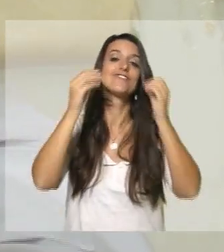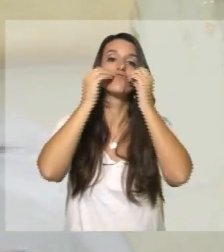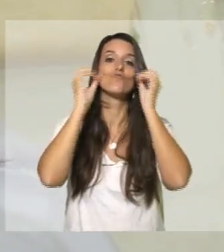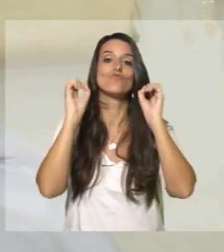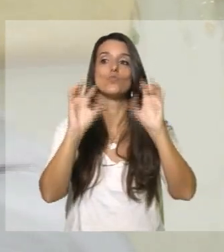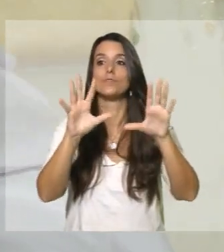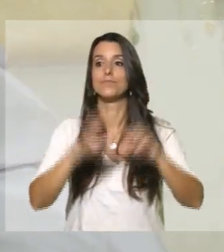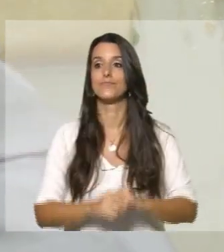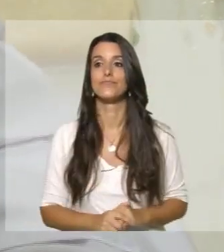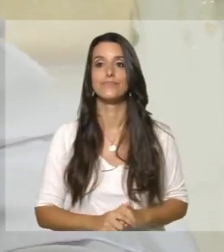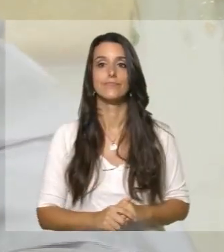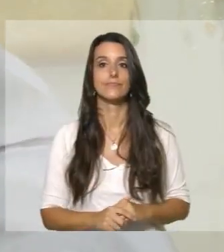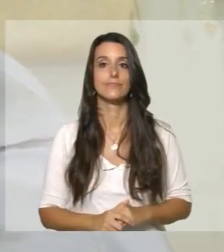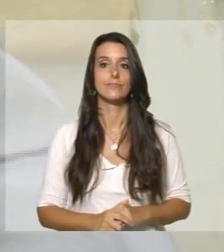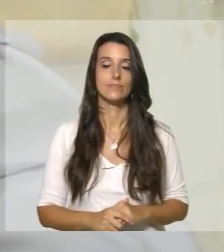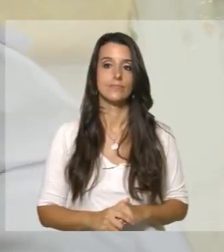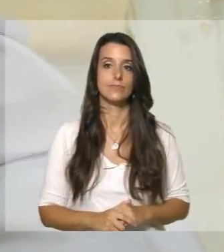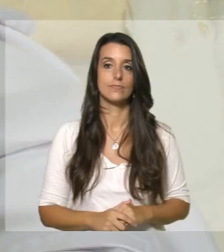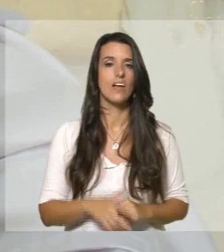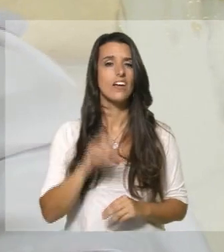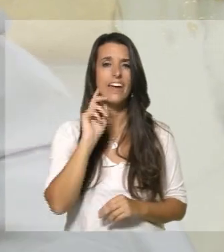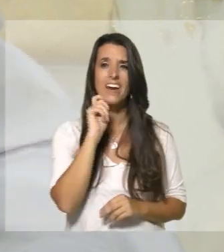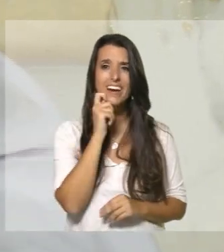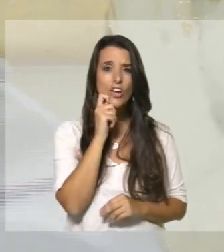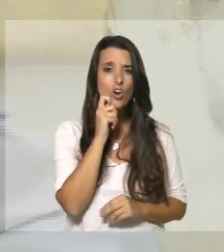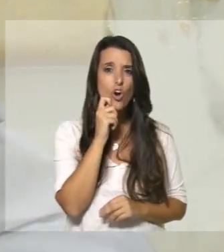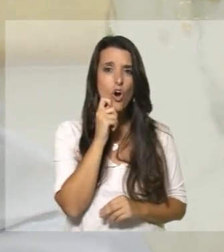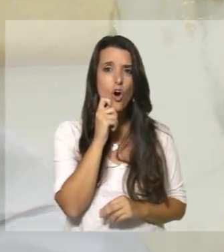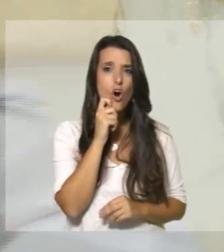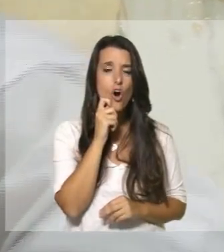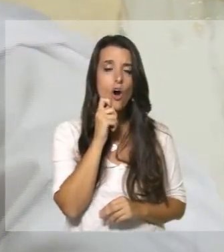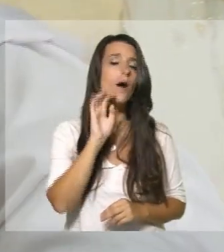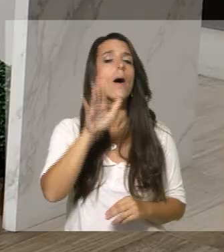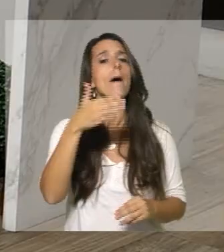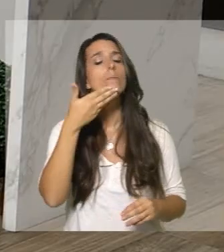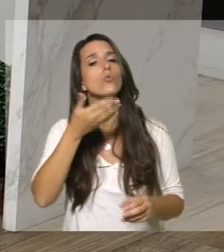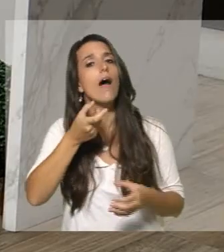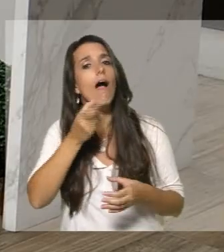beso grandote. Grande, un beso grande. Qué rico. El café con leche es el...